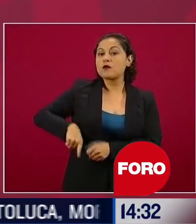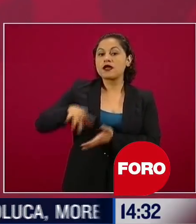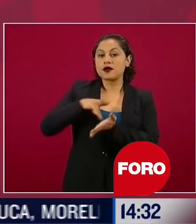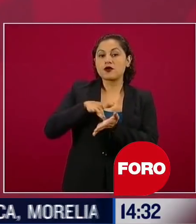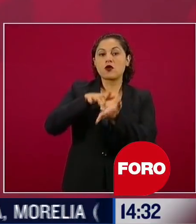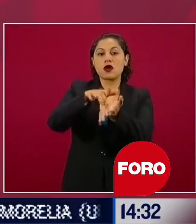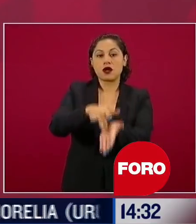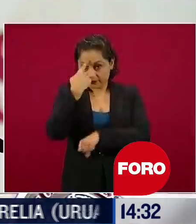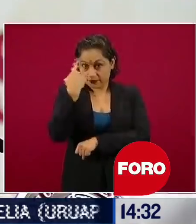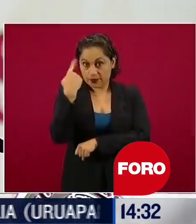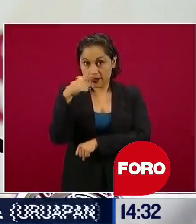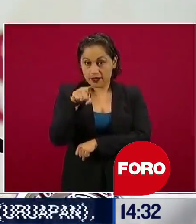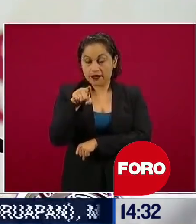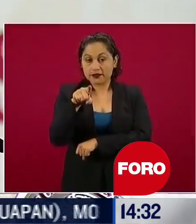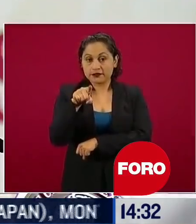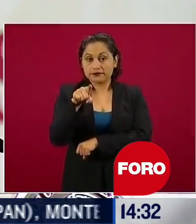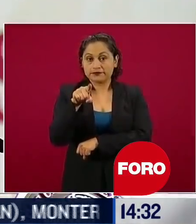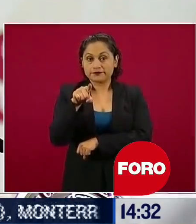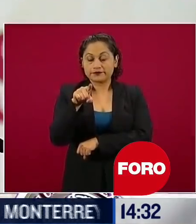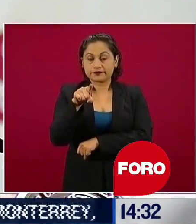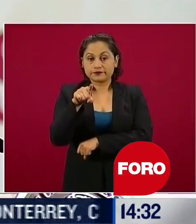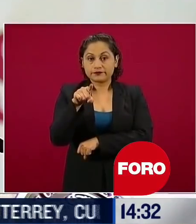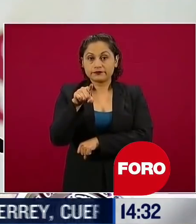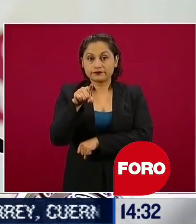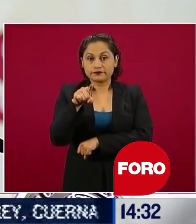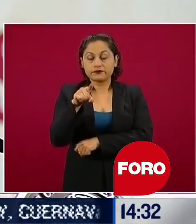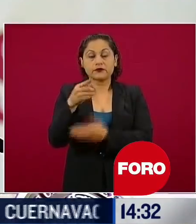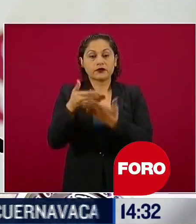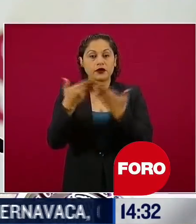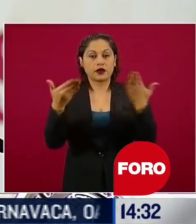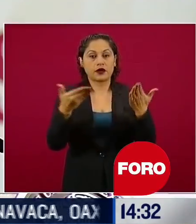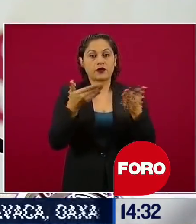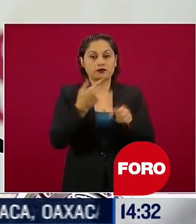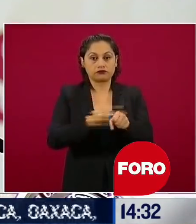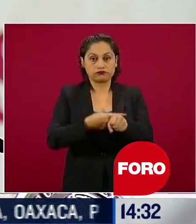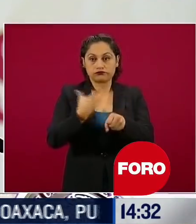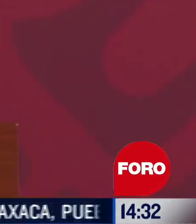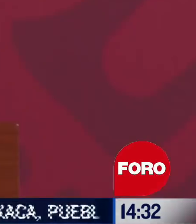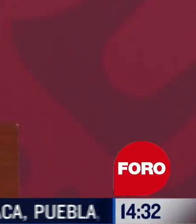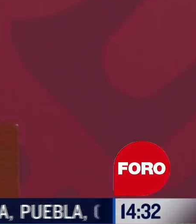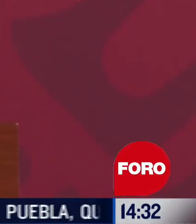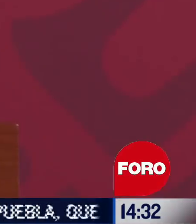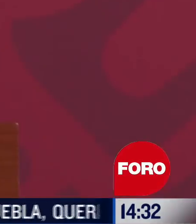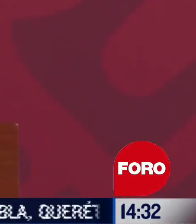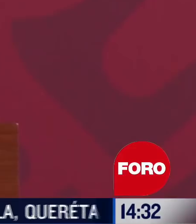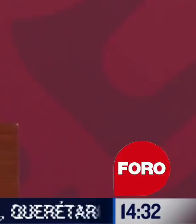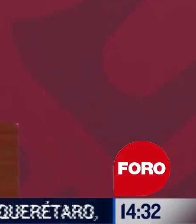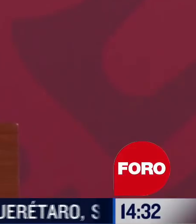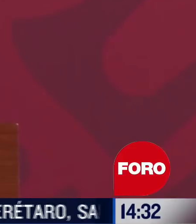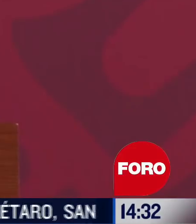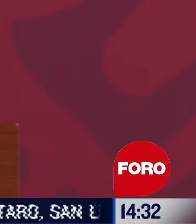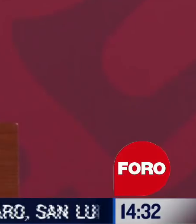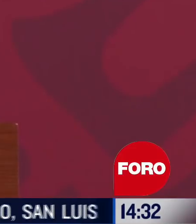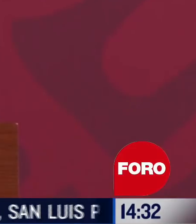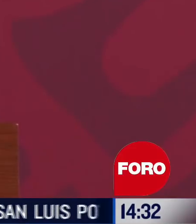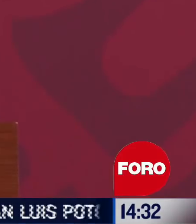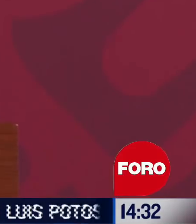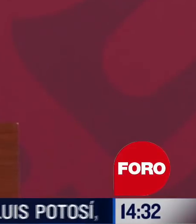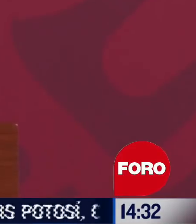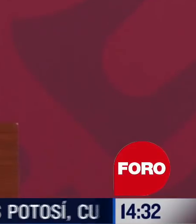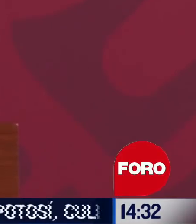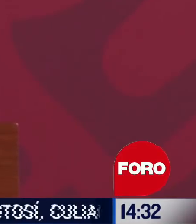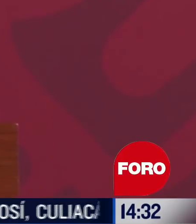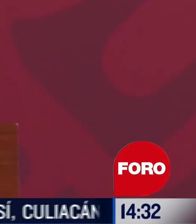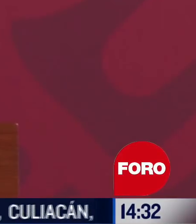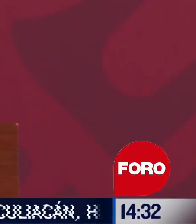4 estados en que el comportamiento de la epidemia requiere un operativo de ayuda, de ajuste, como es el caso de